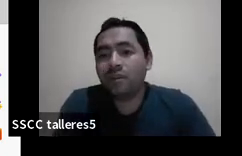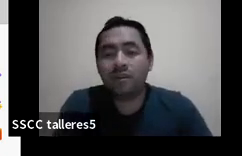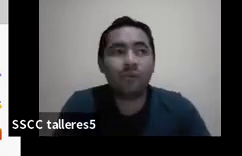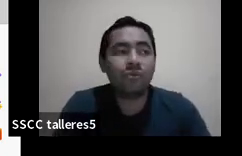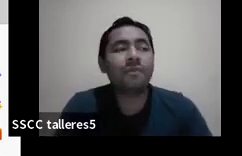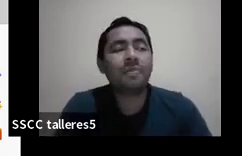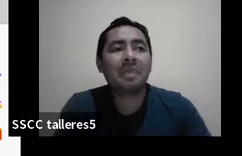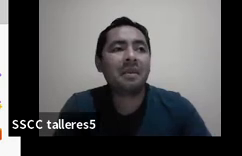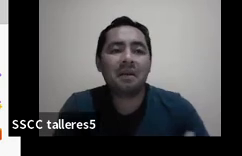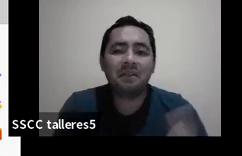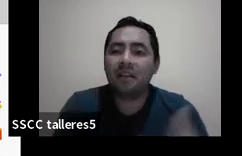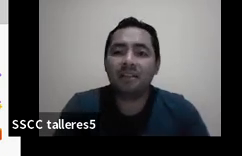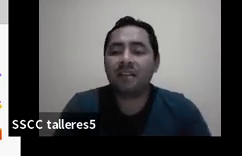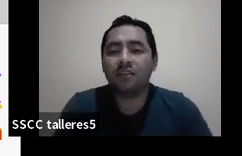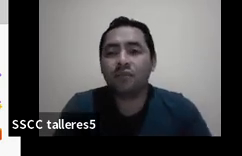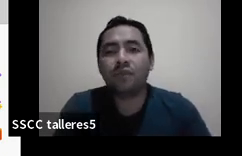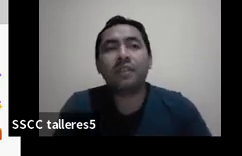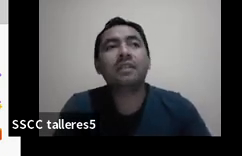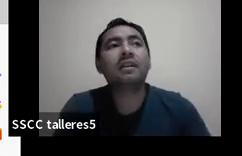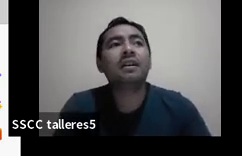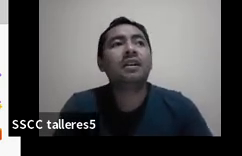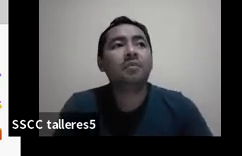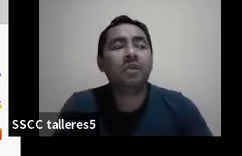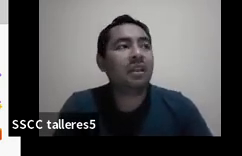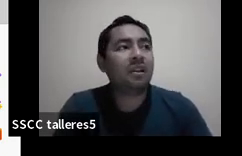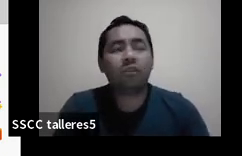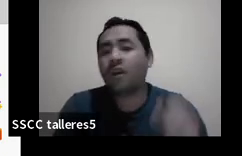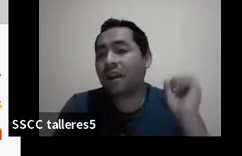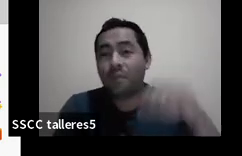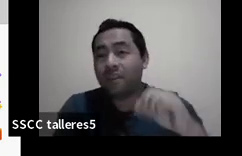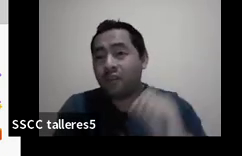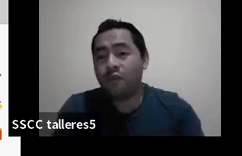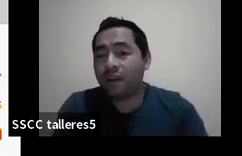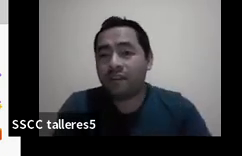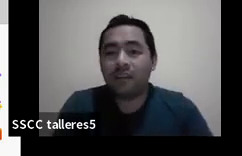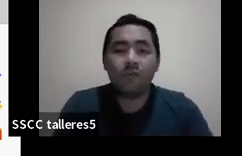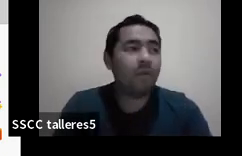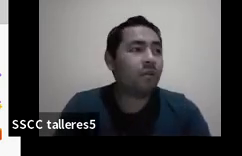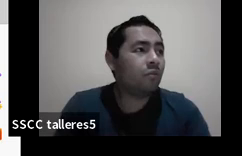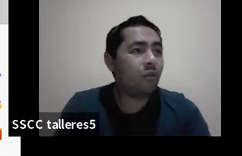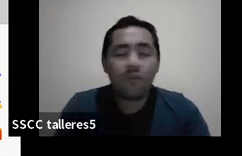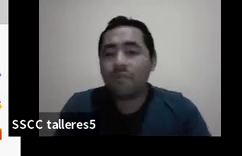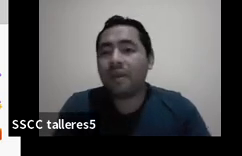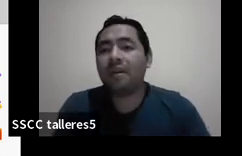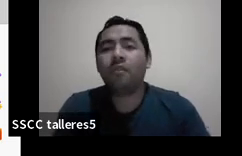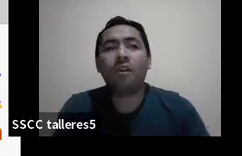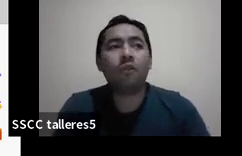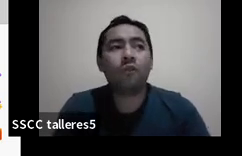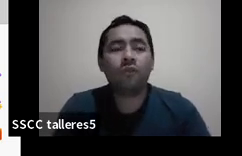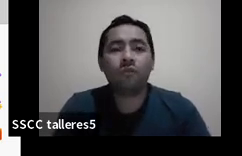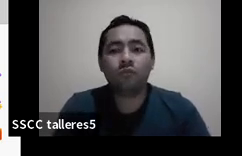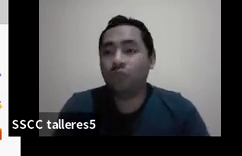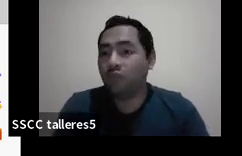no reacciona, no escuchó, así que él sigue haciendo su vida. Pueden tocar la puerta fuerte o haber un golpe